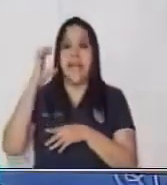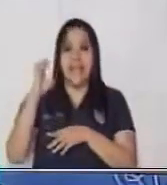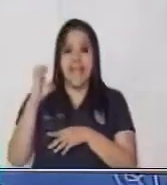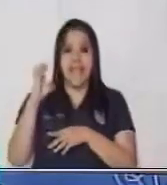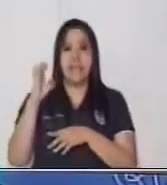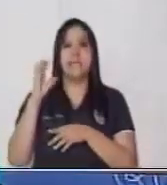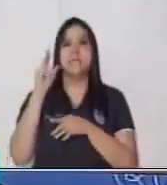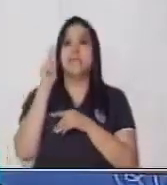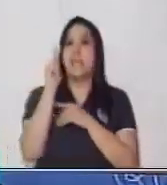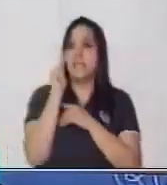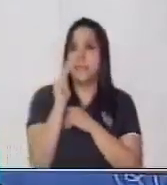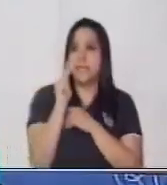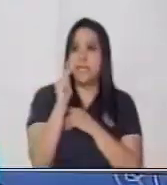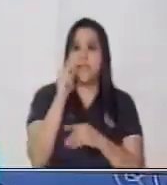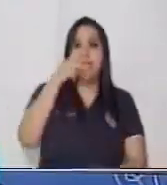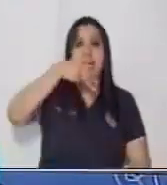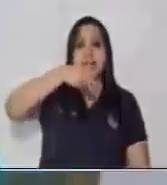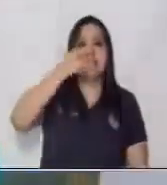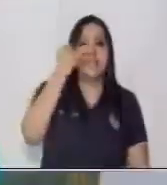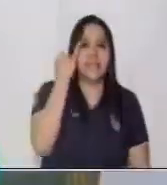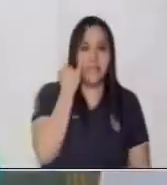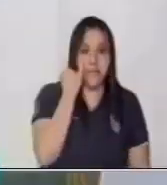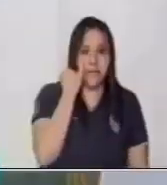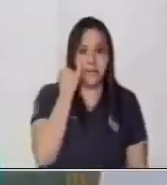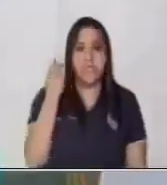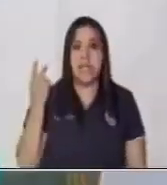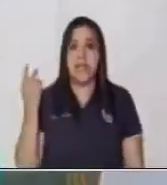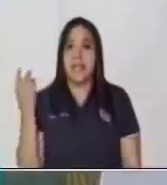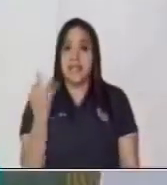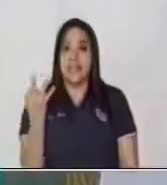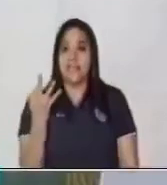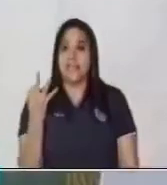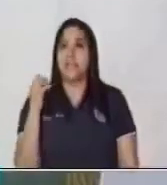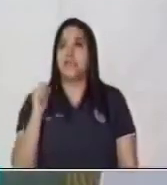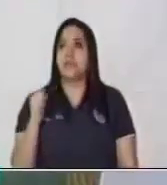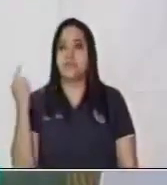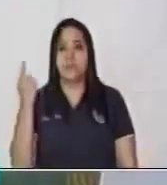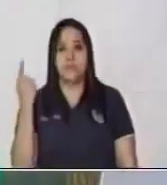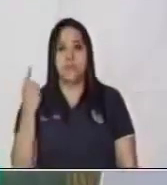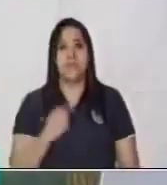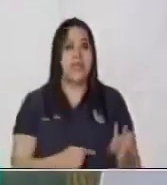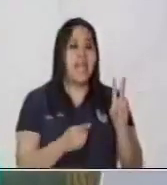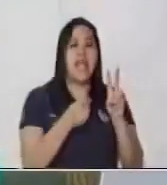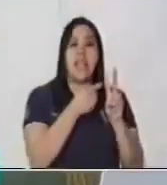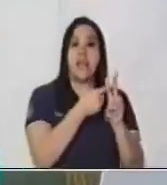ni. Esas son las primeras que intervienen, pero también tenemos las